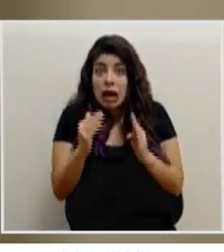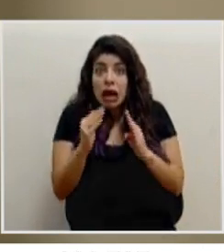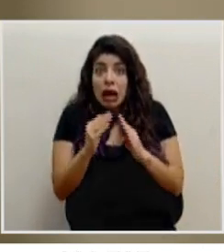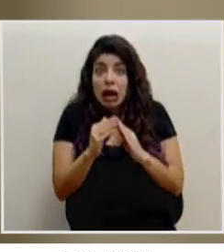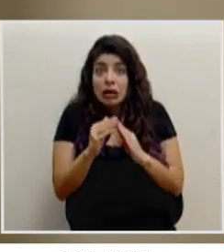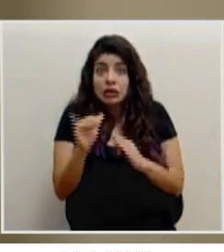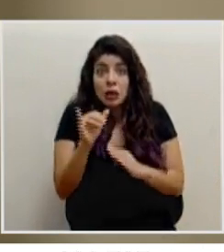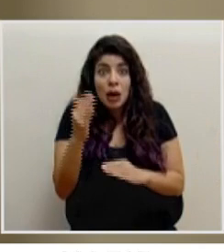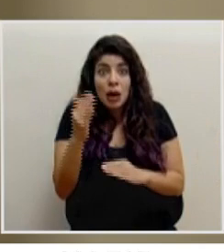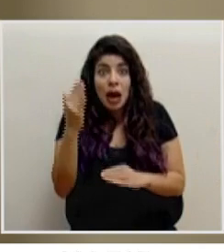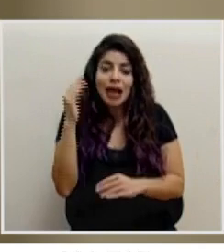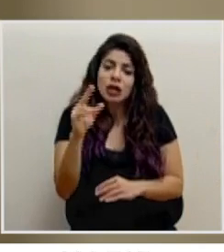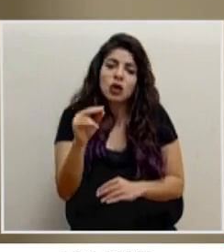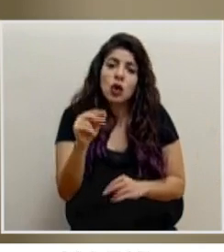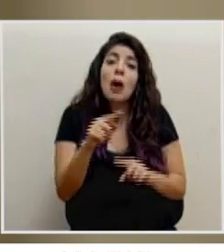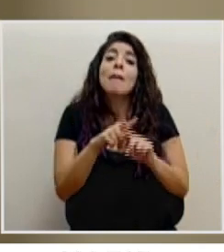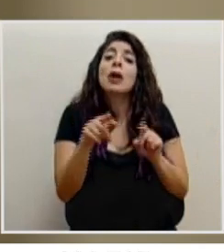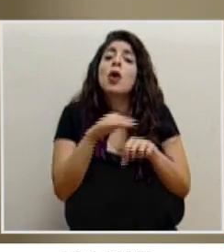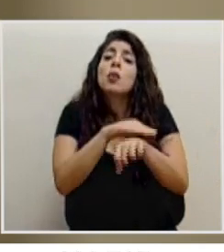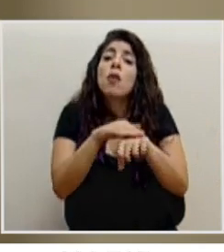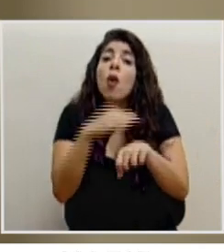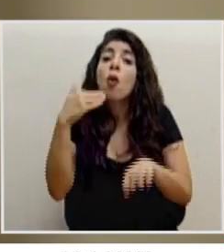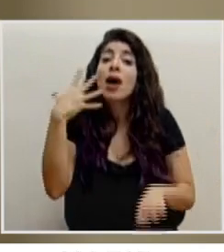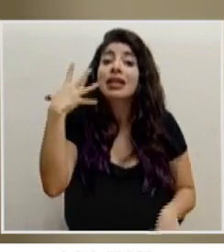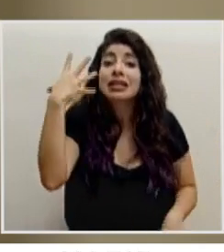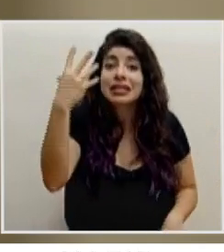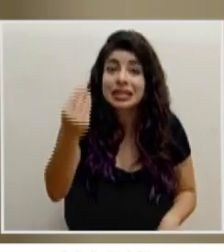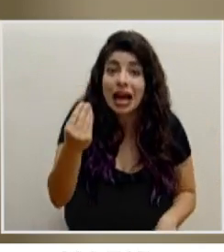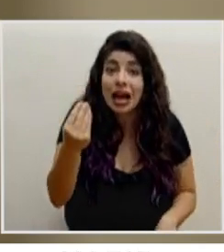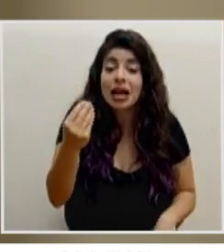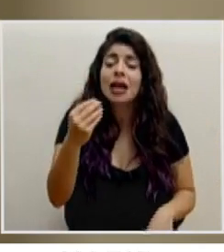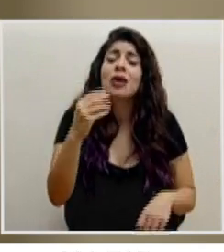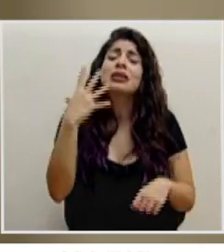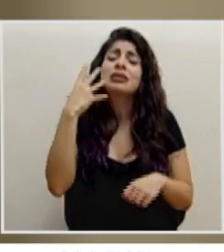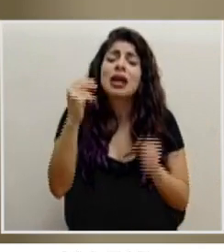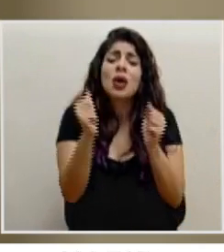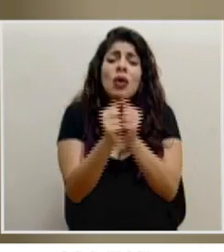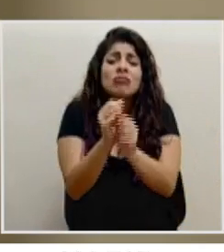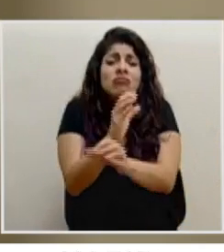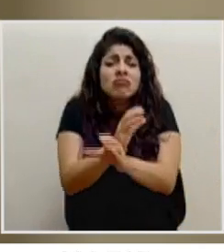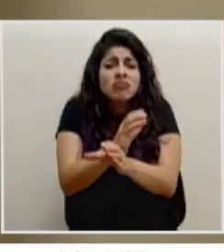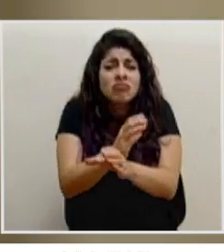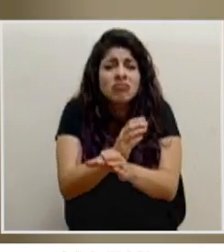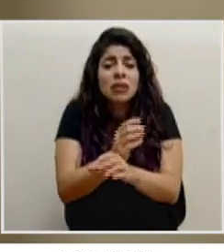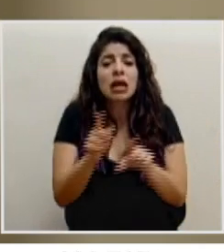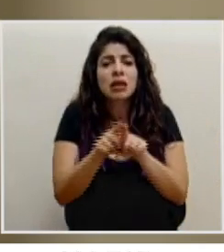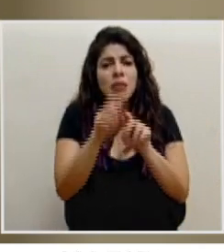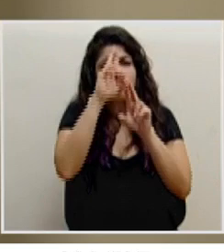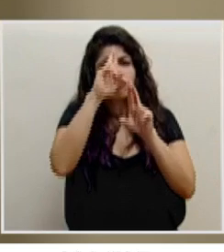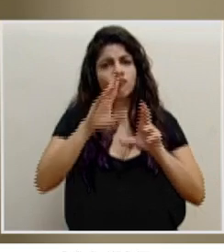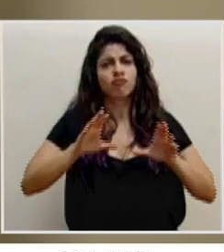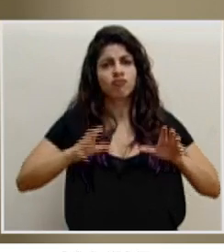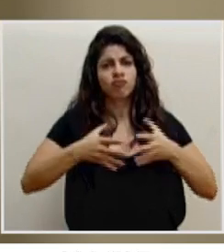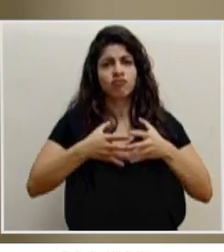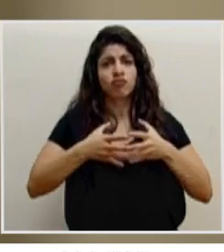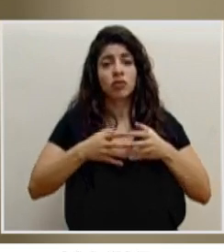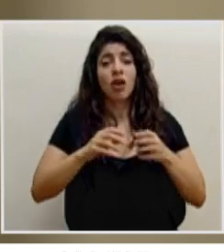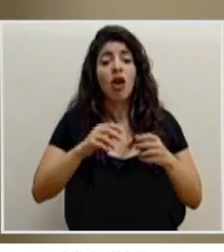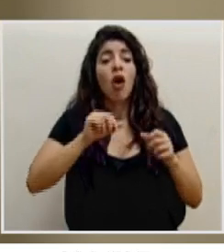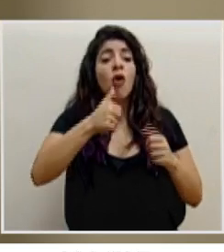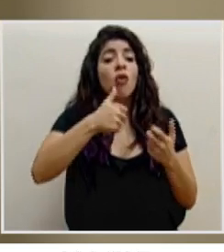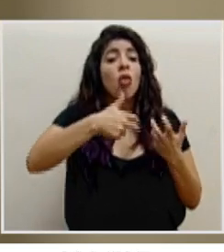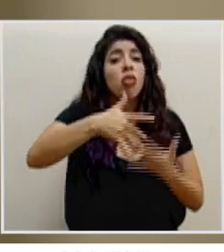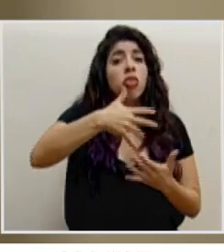consigna anterior, pero sí, por favor, cuando salgamos, hagámoslo con todo cuidado, cuidando también nuestra burbuja. Romper burbujas